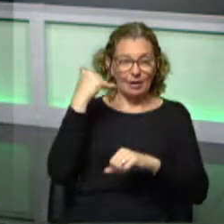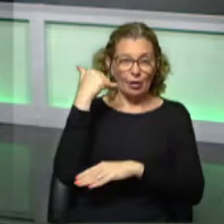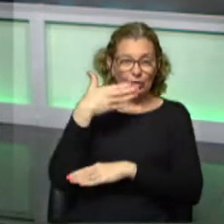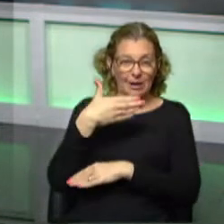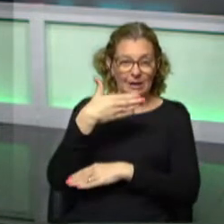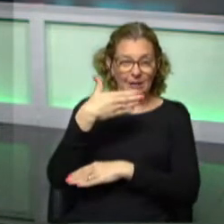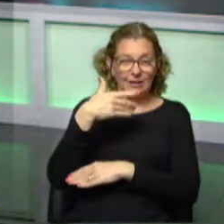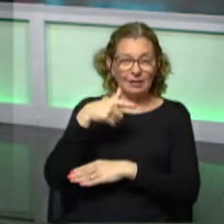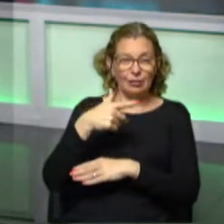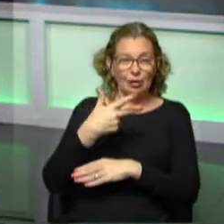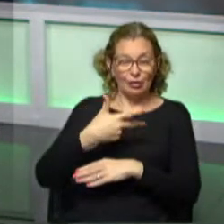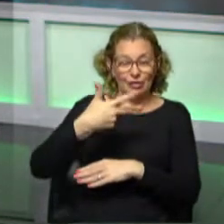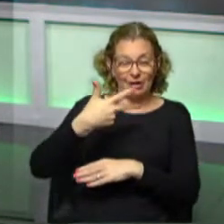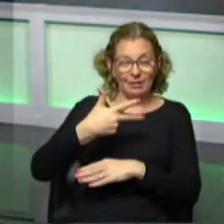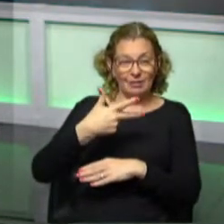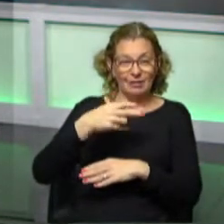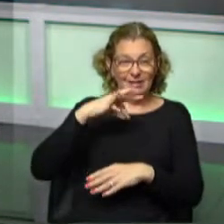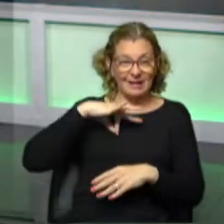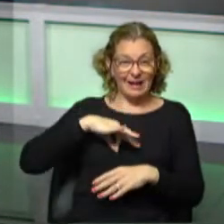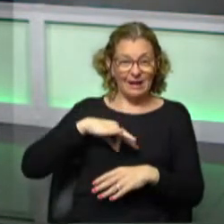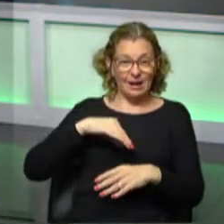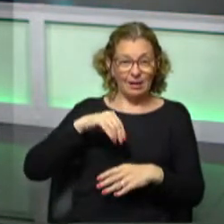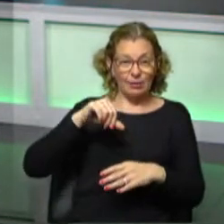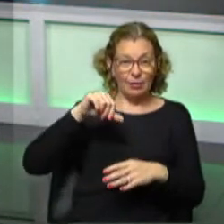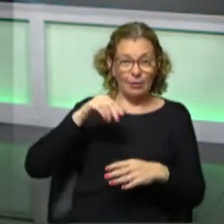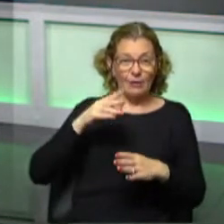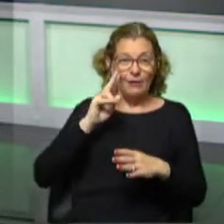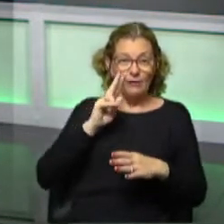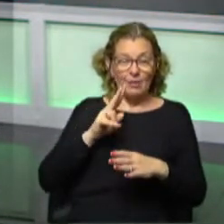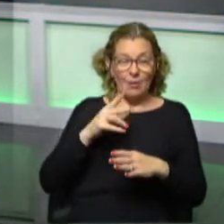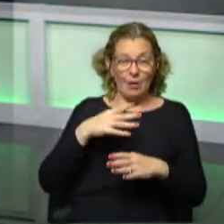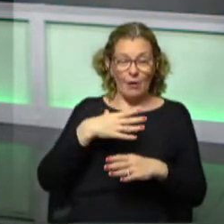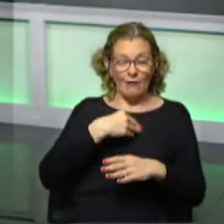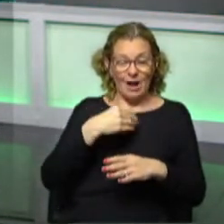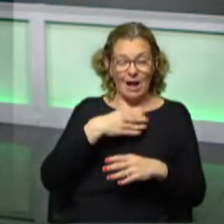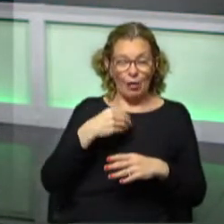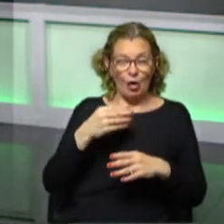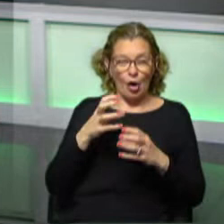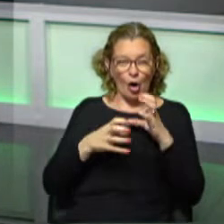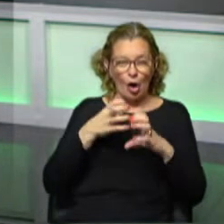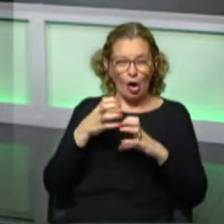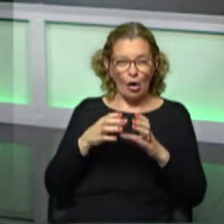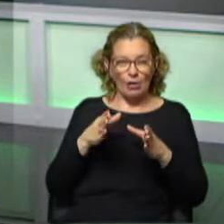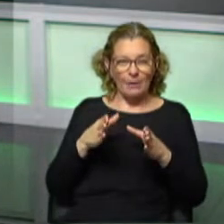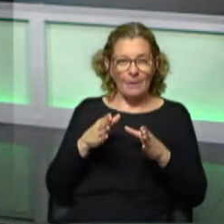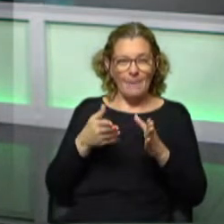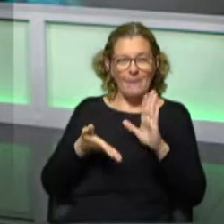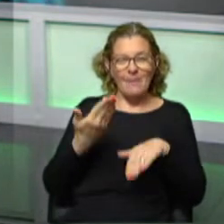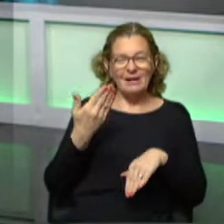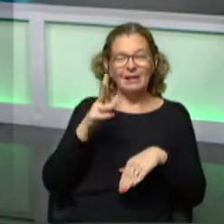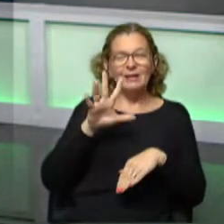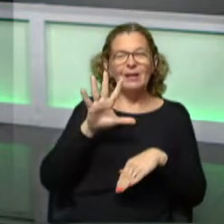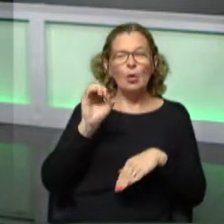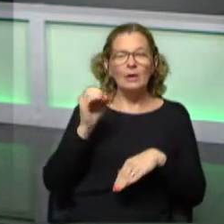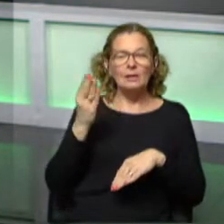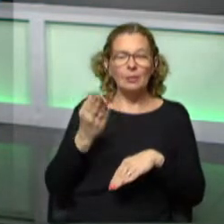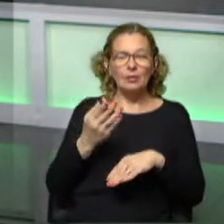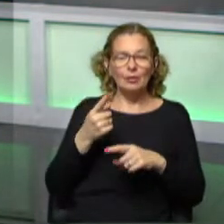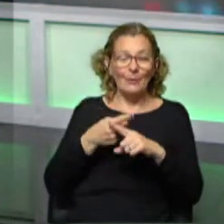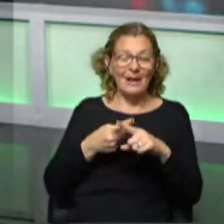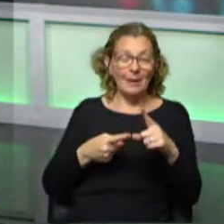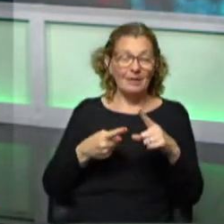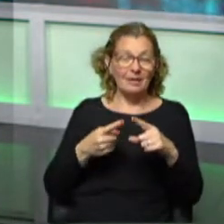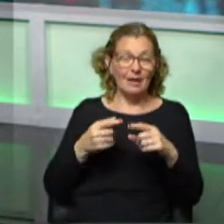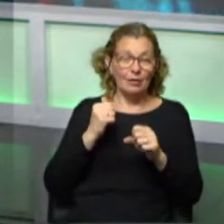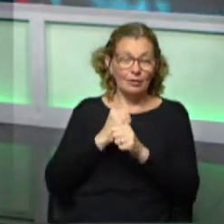tres casos los salarios sumergidos que están representados por La Barrita Blanca son más del 50% sin más de la mitad